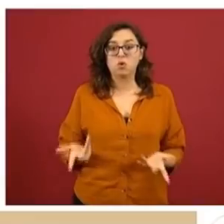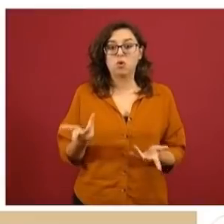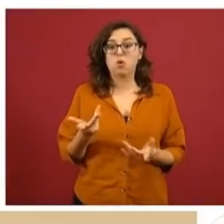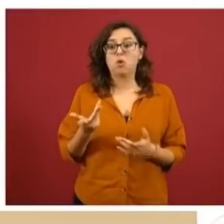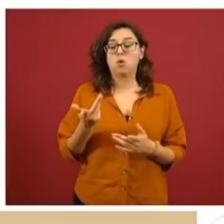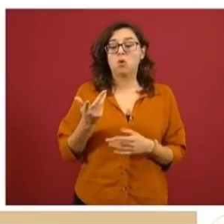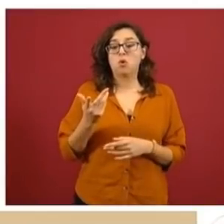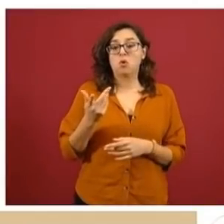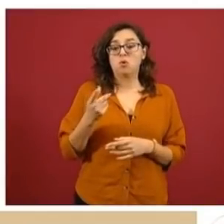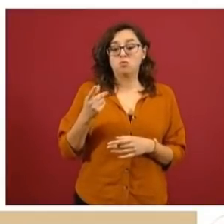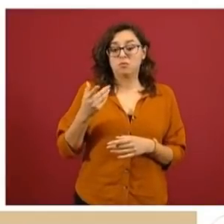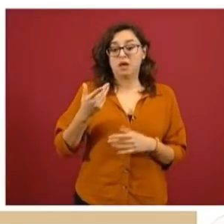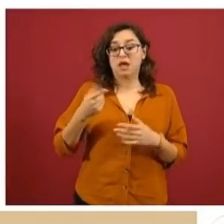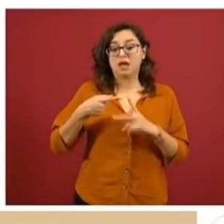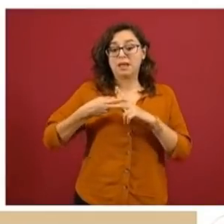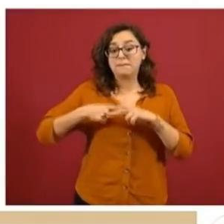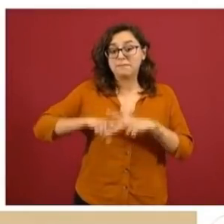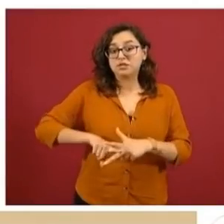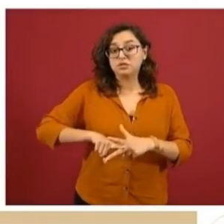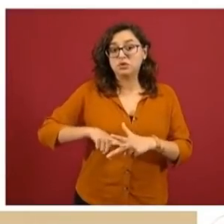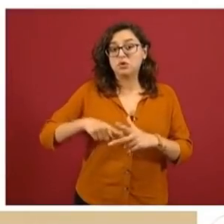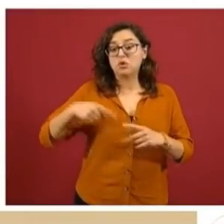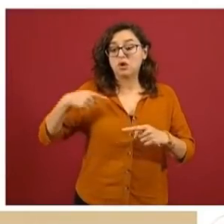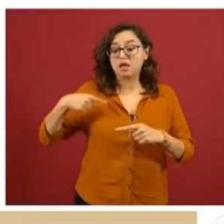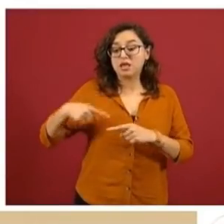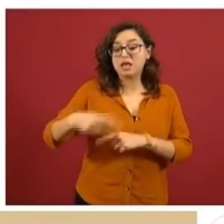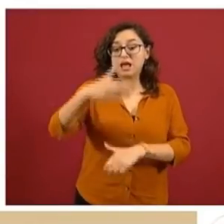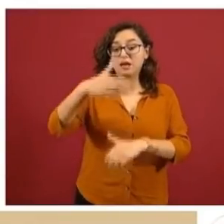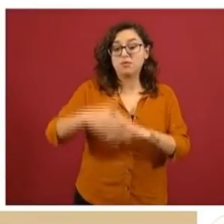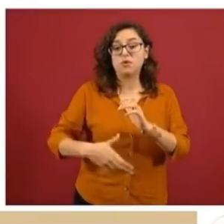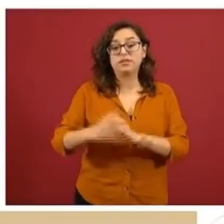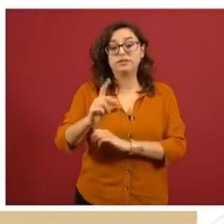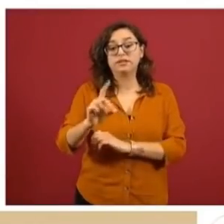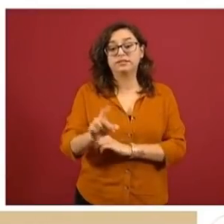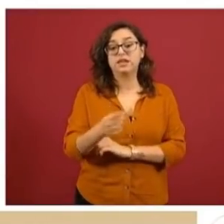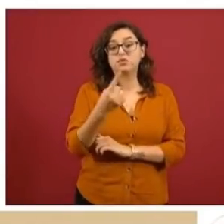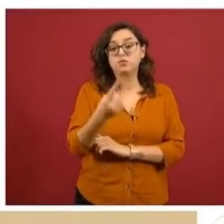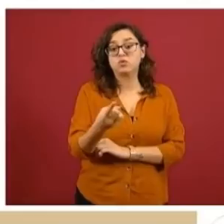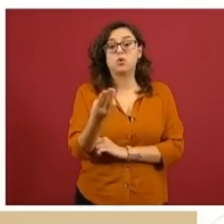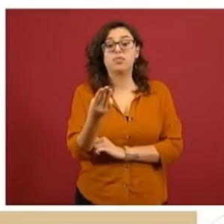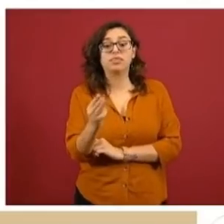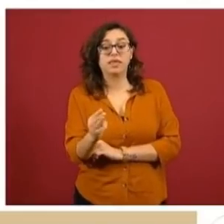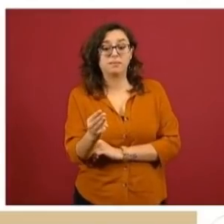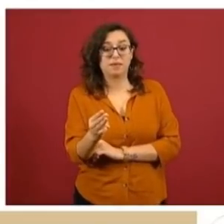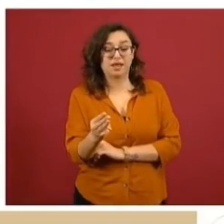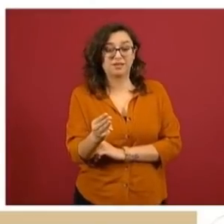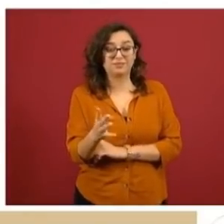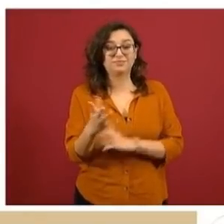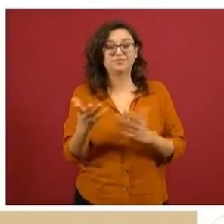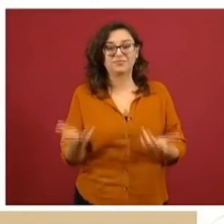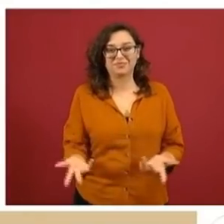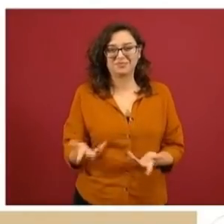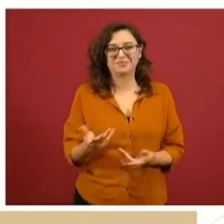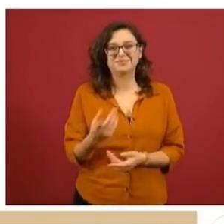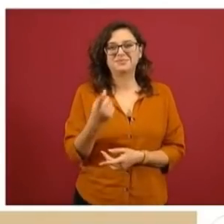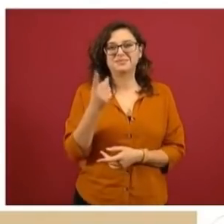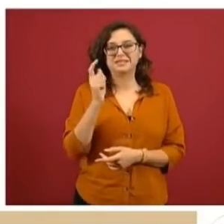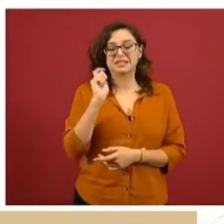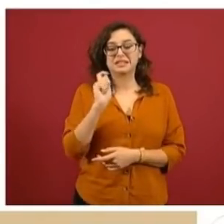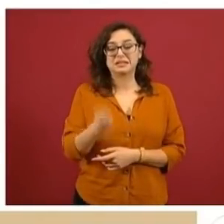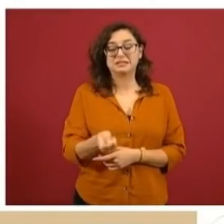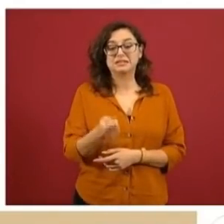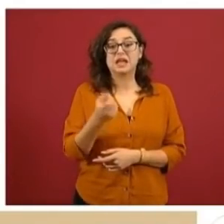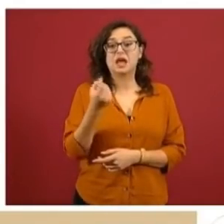de inicio de exantema fue el 31 de mayo. Y recordemos que el 1 de junio culmina nuestra Jornada Nacional de Sana